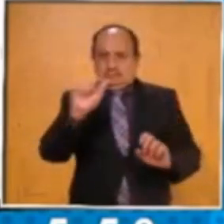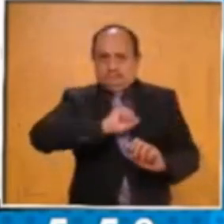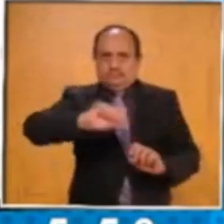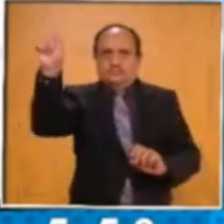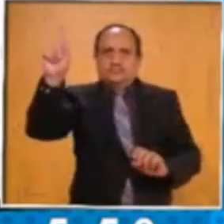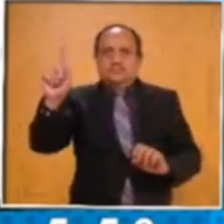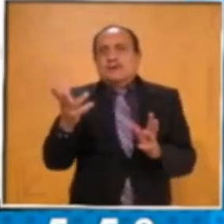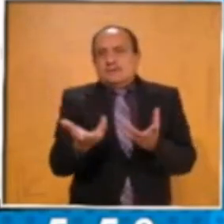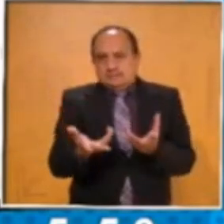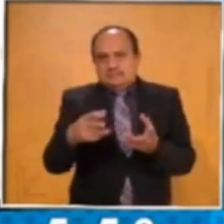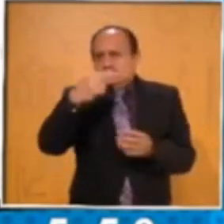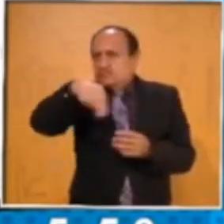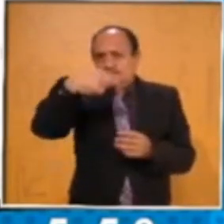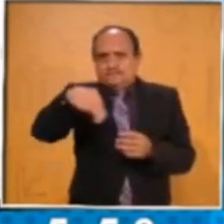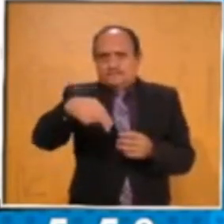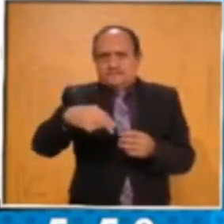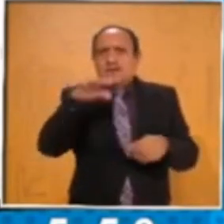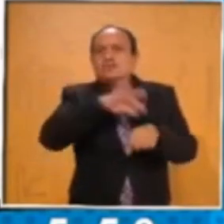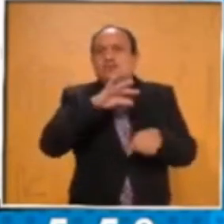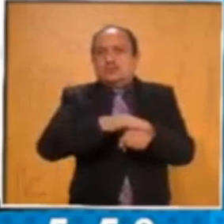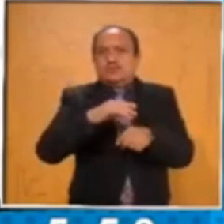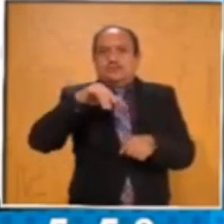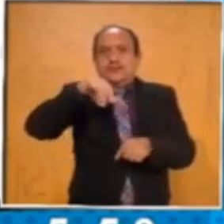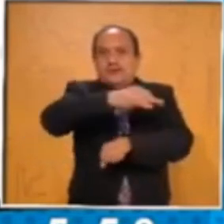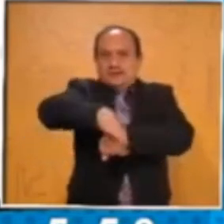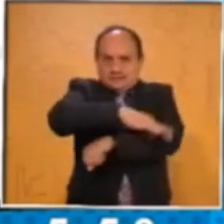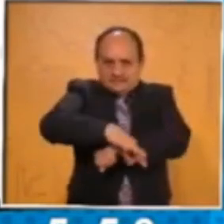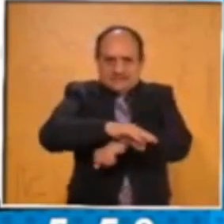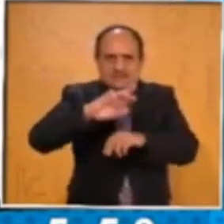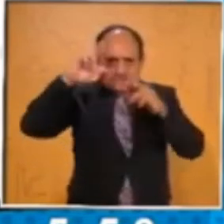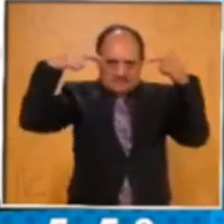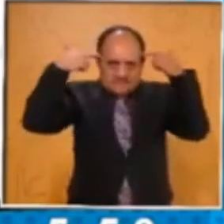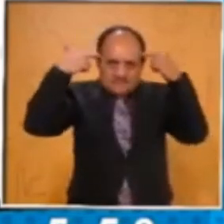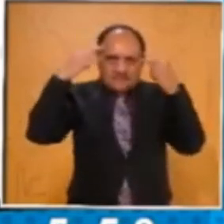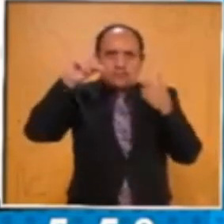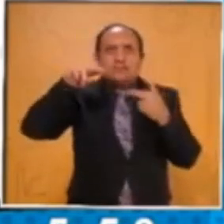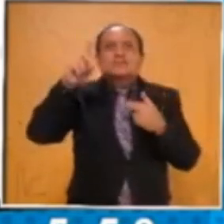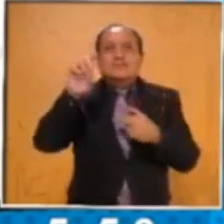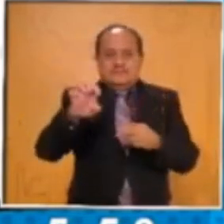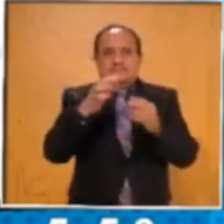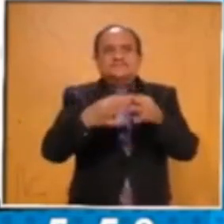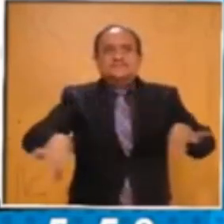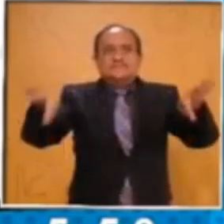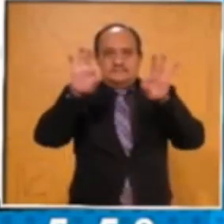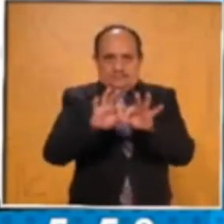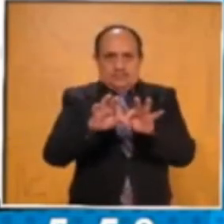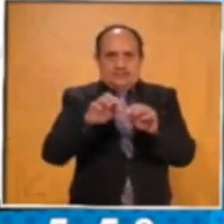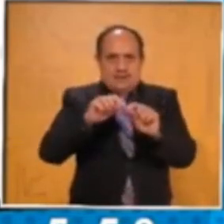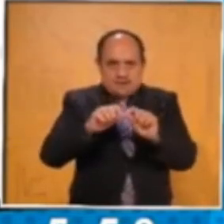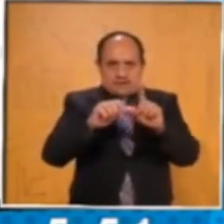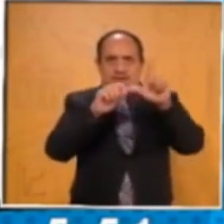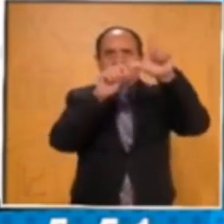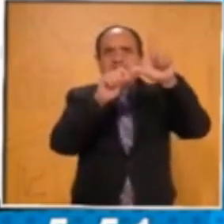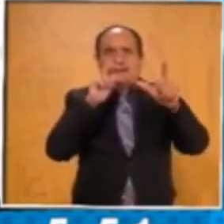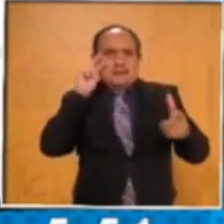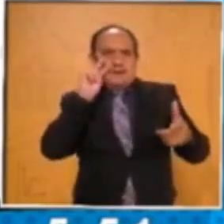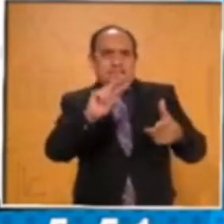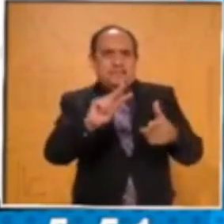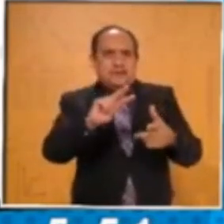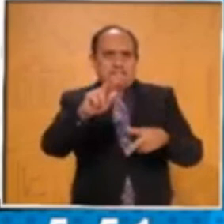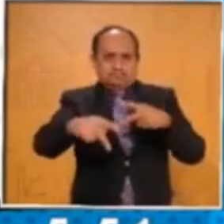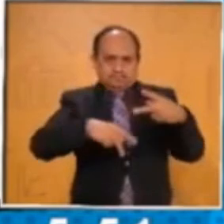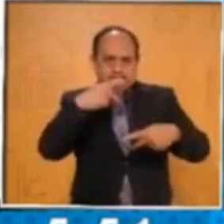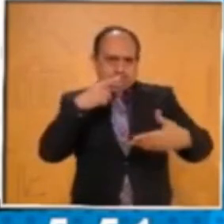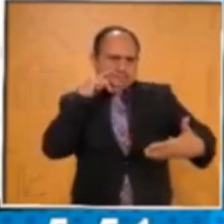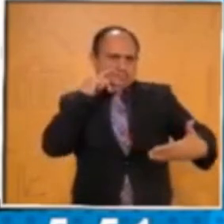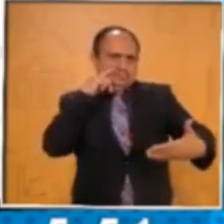nobiliarios. Sí, como doctor, ingeniero, rey o conde, importantísimo. Porque veo en los comentarios que todos